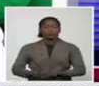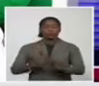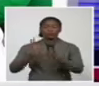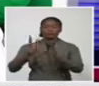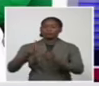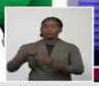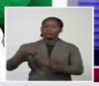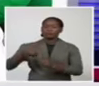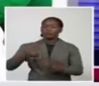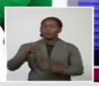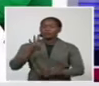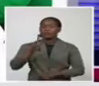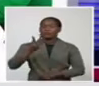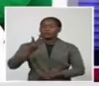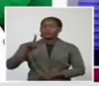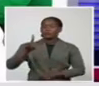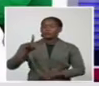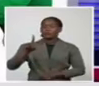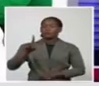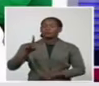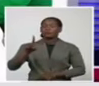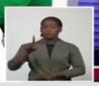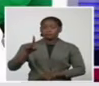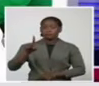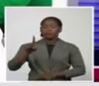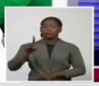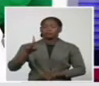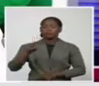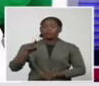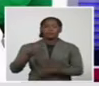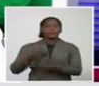421. Eso da una letalidad de